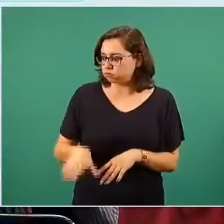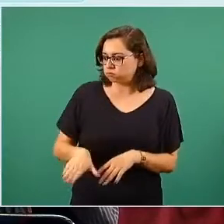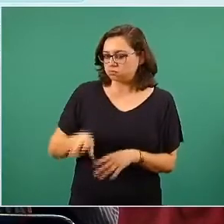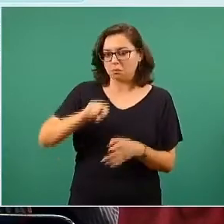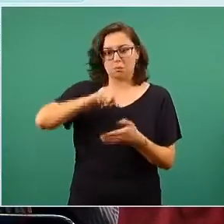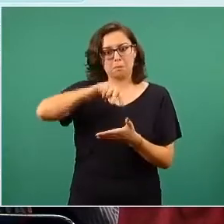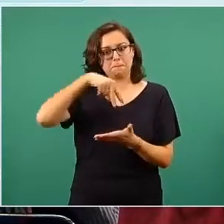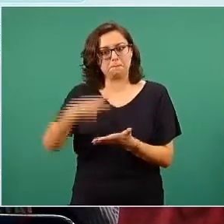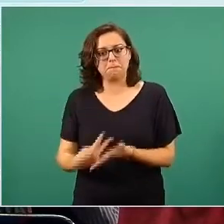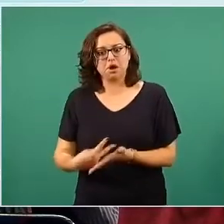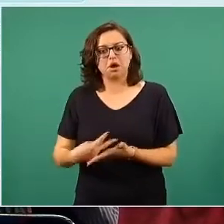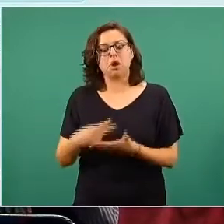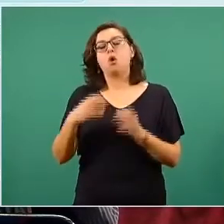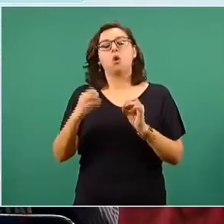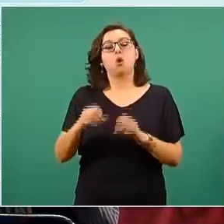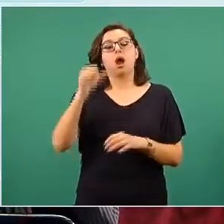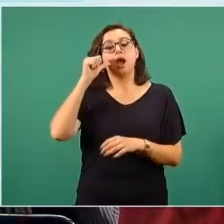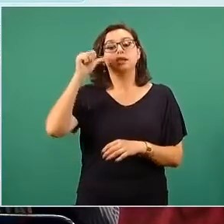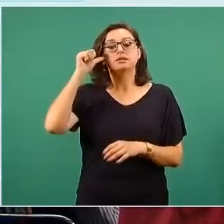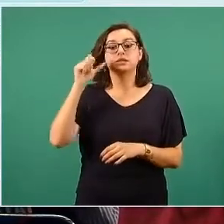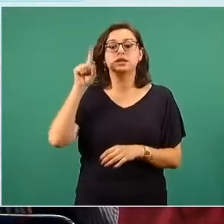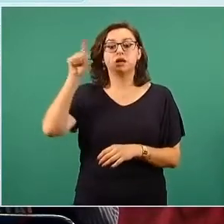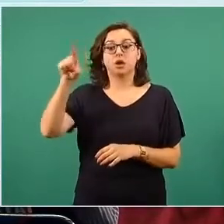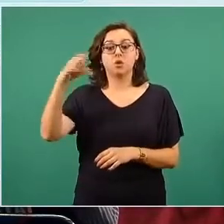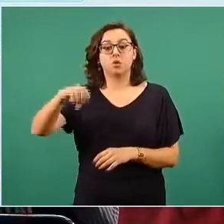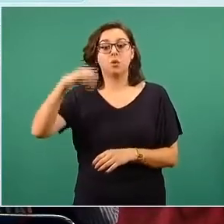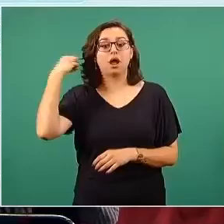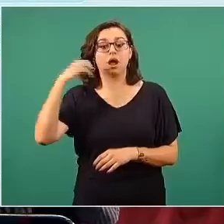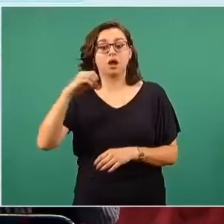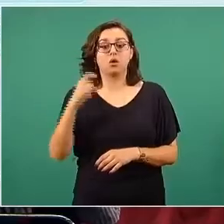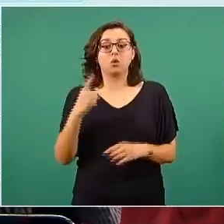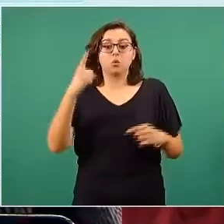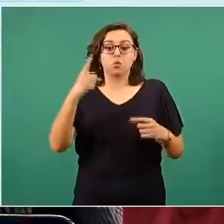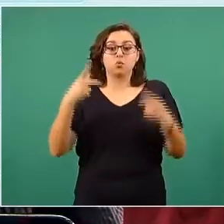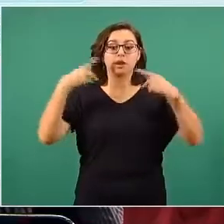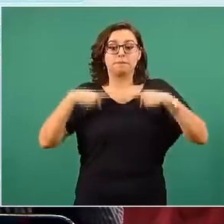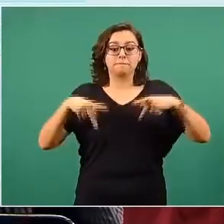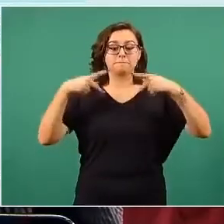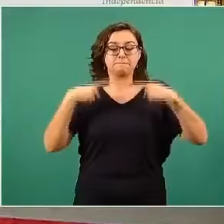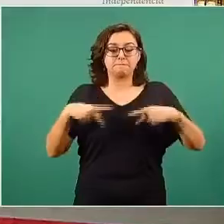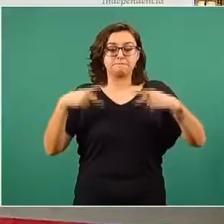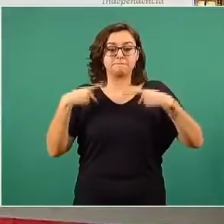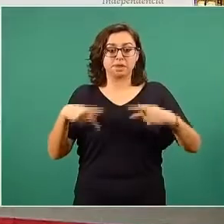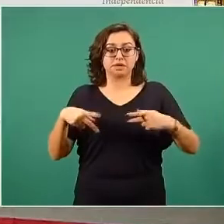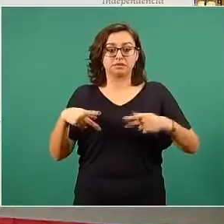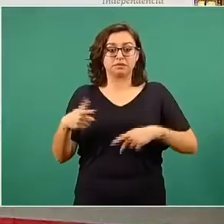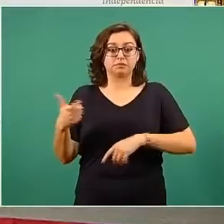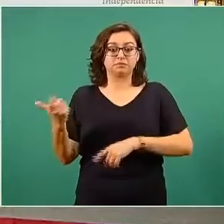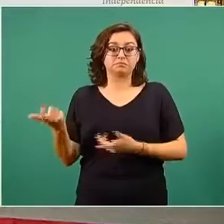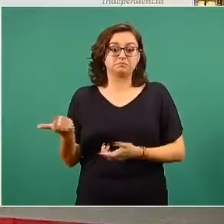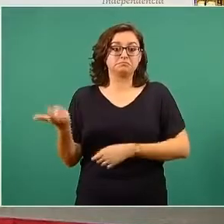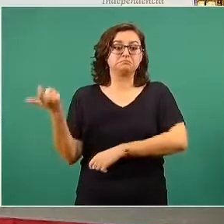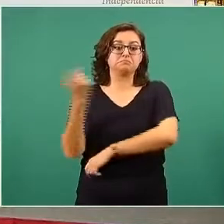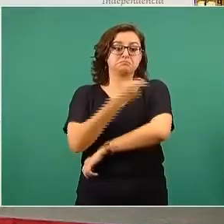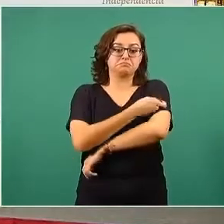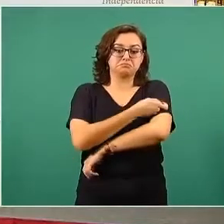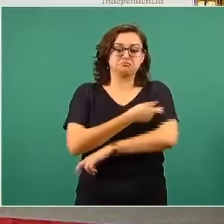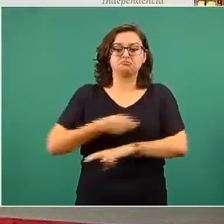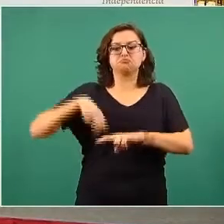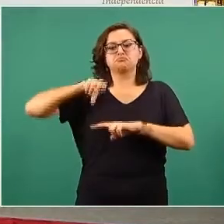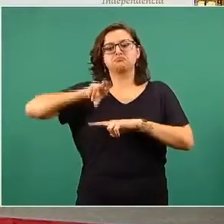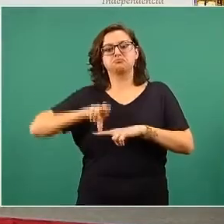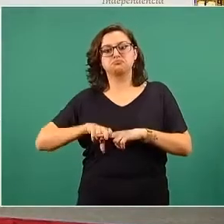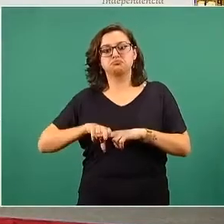como ocurrió ayer en el estado de Oaxaca, que lamentablemente una persona falleció cuando había sido ya